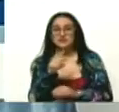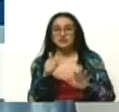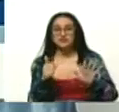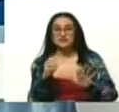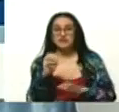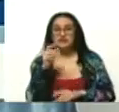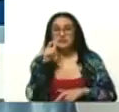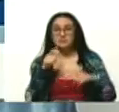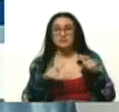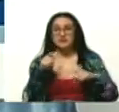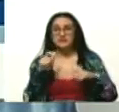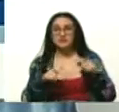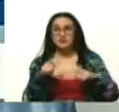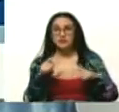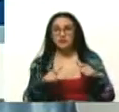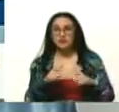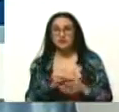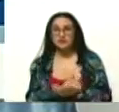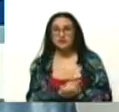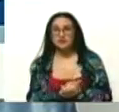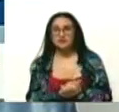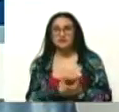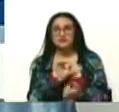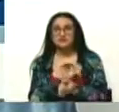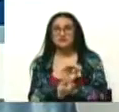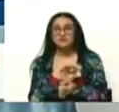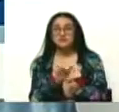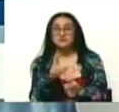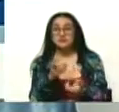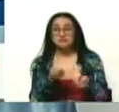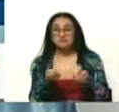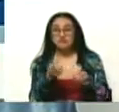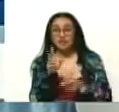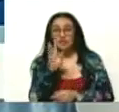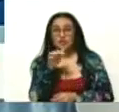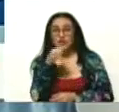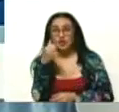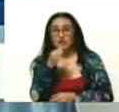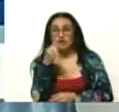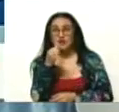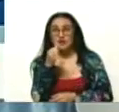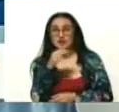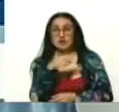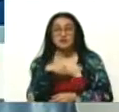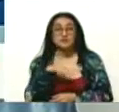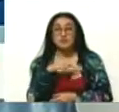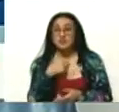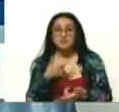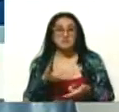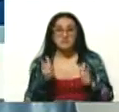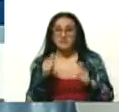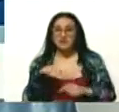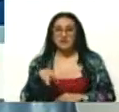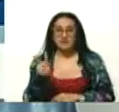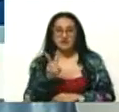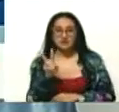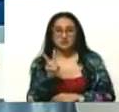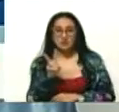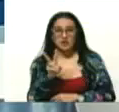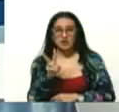8.160 personas por el delito del tráfico de droga. Nosotros no vamos a permitir en Venezuela, el